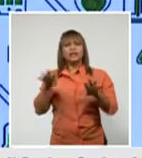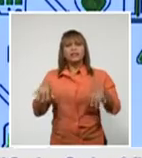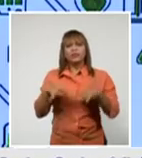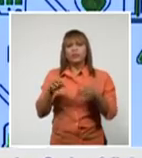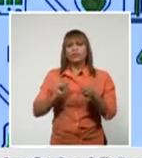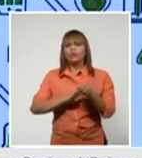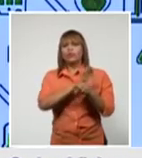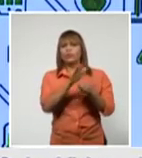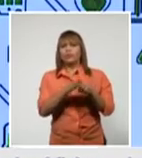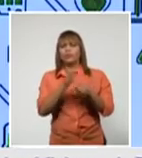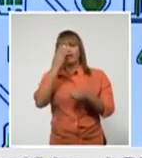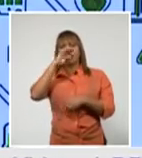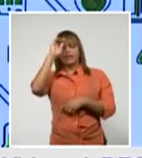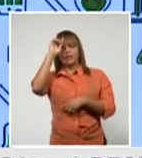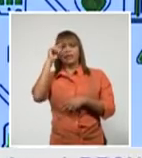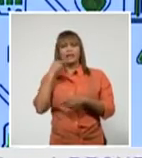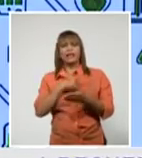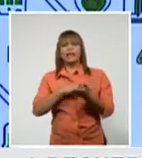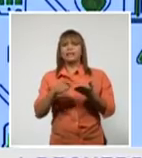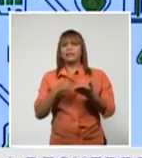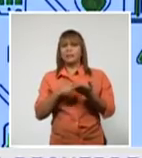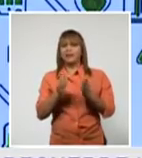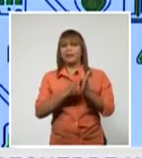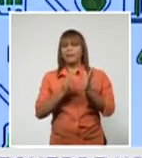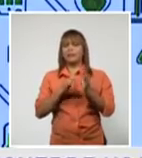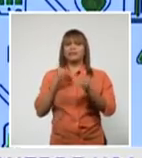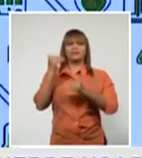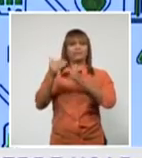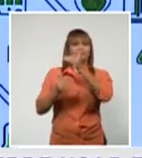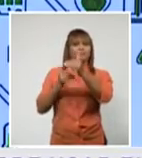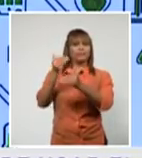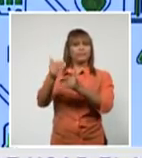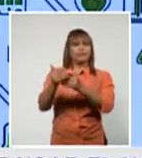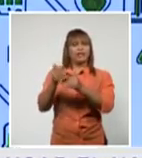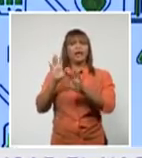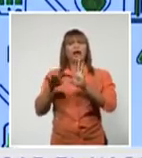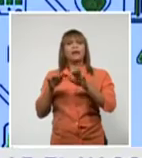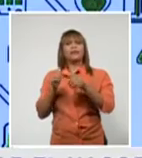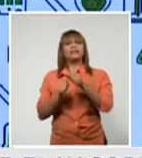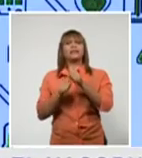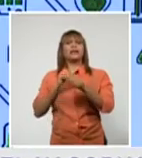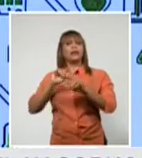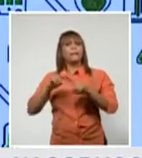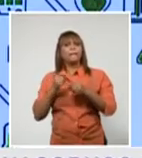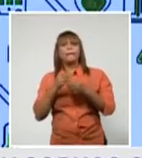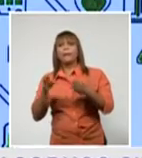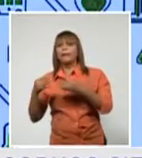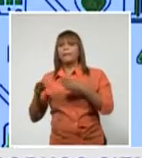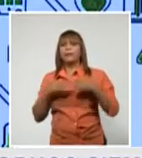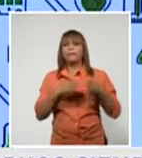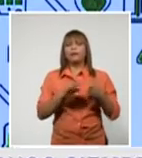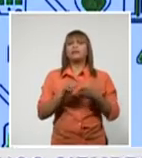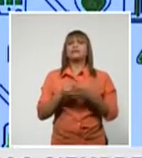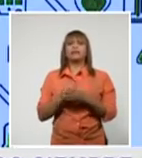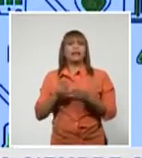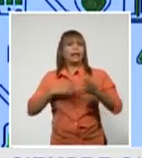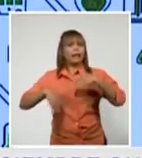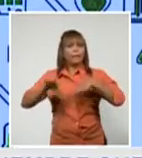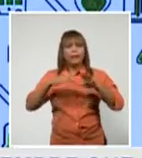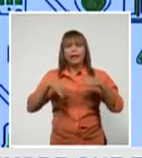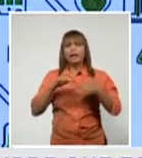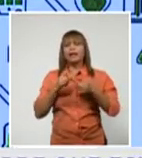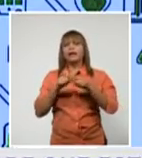la isla en las semanas y meses que vienen, toda vez que se retoman actividades sociales como apertura de playas,